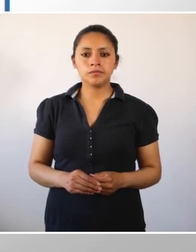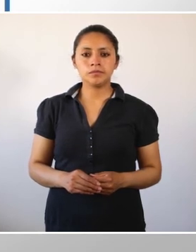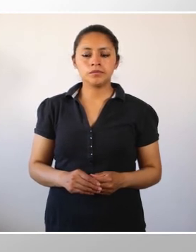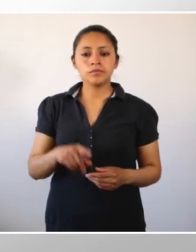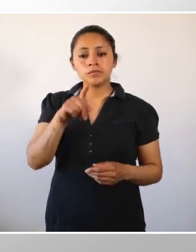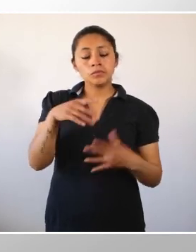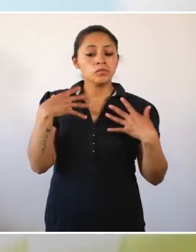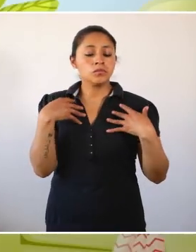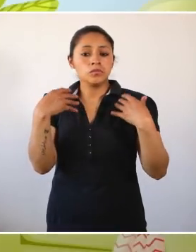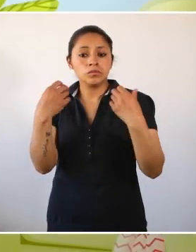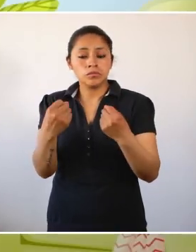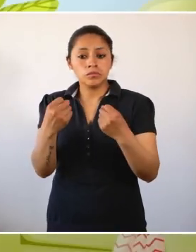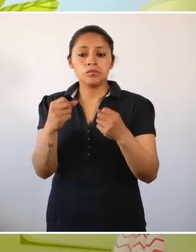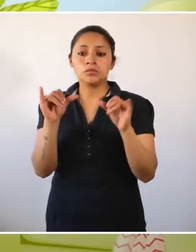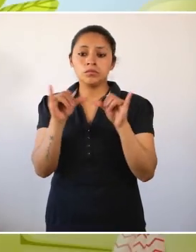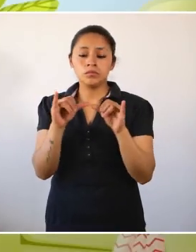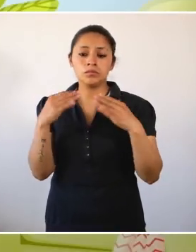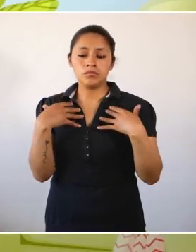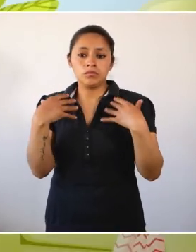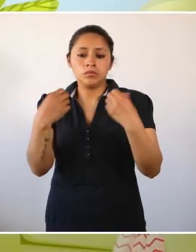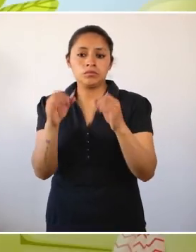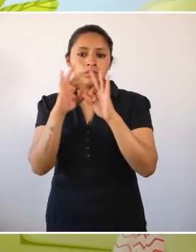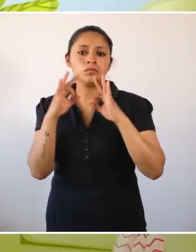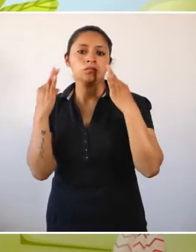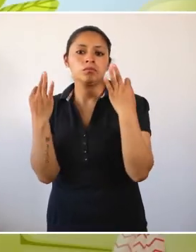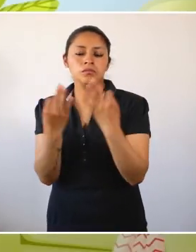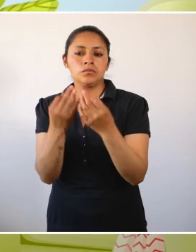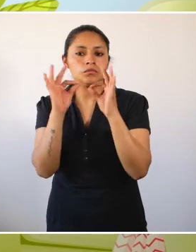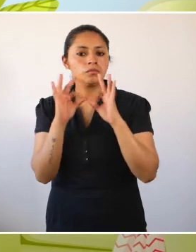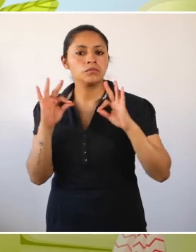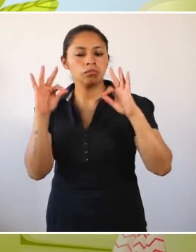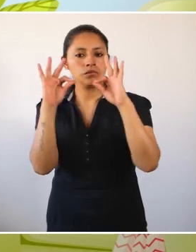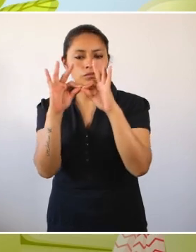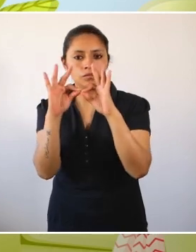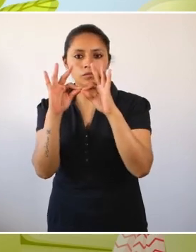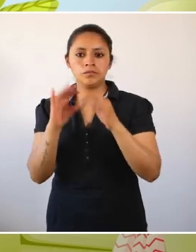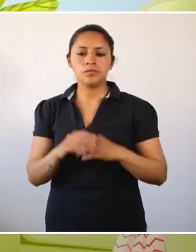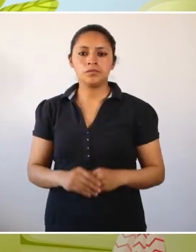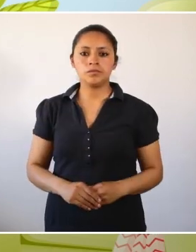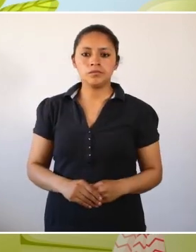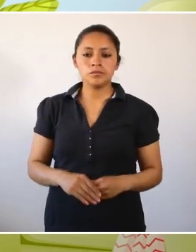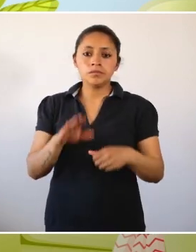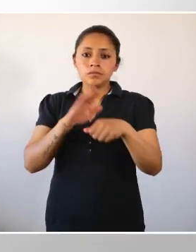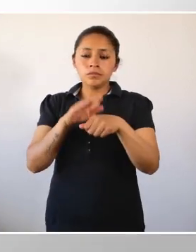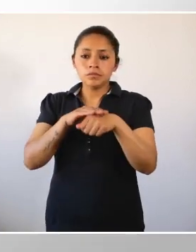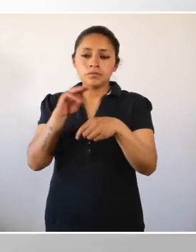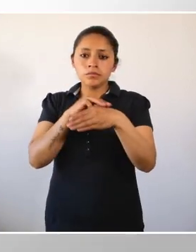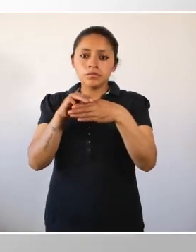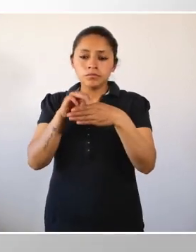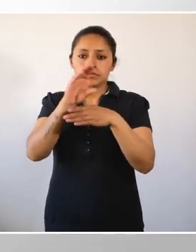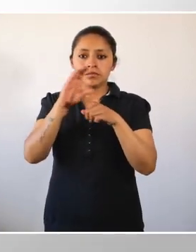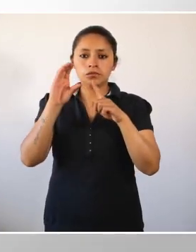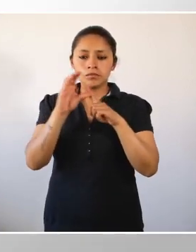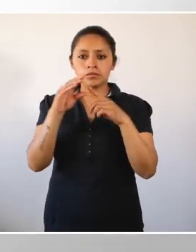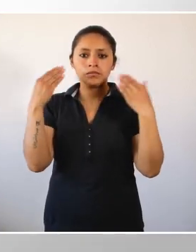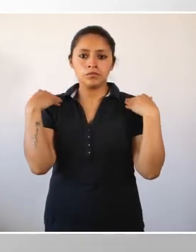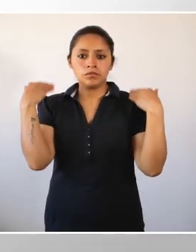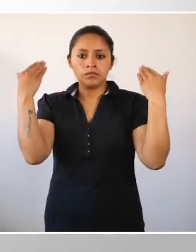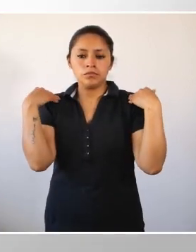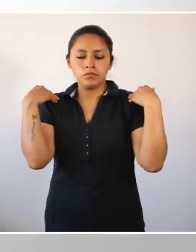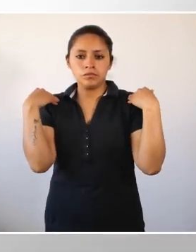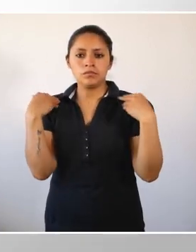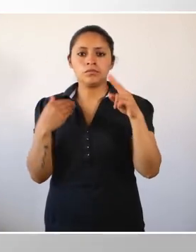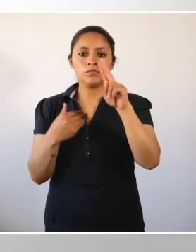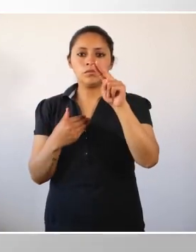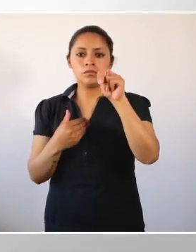-1106 Tu salud y la salud de tu familia está en tus manos. Este es un mensaje del Ministerio de